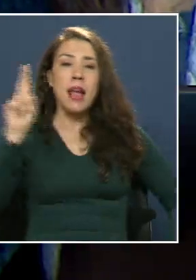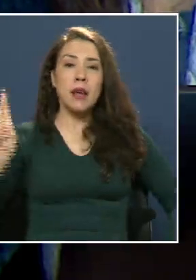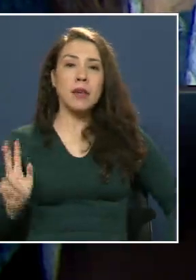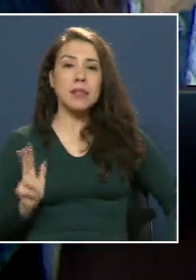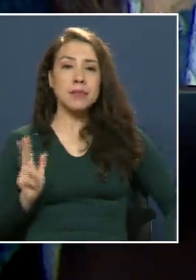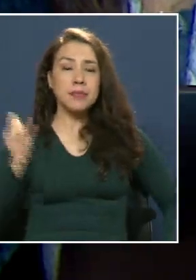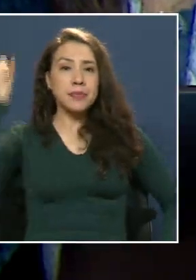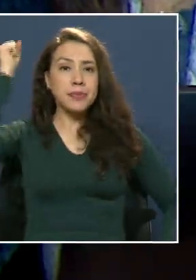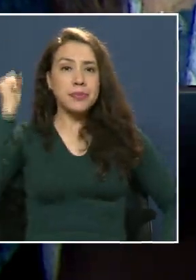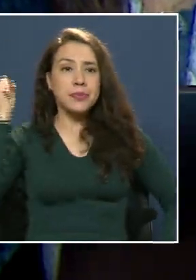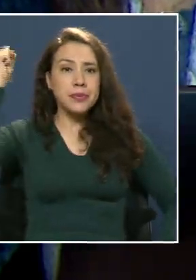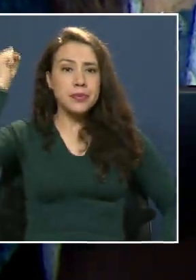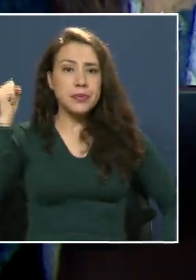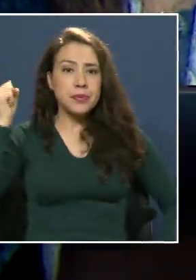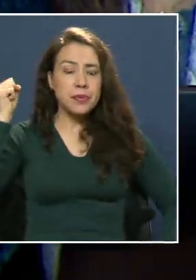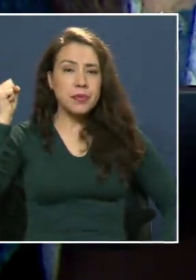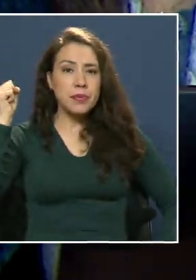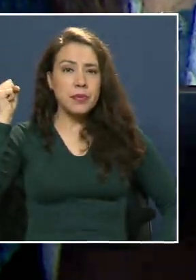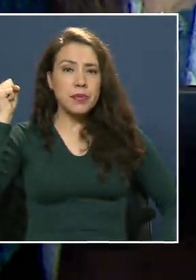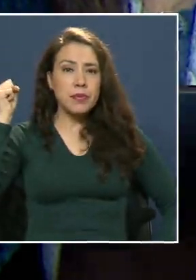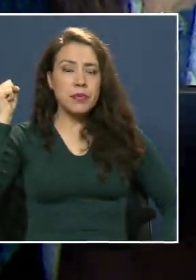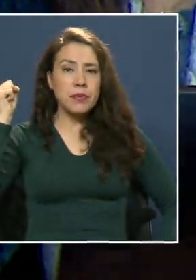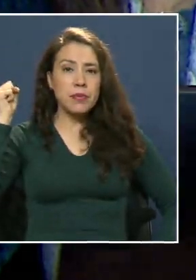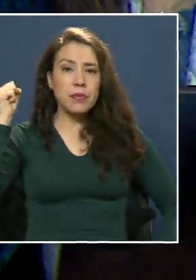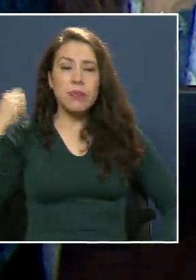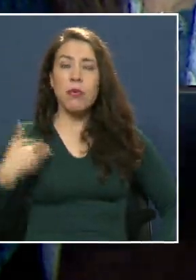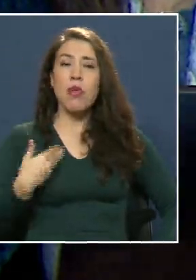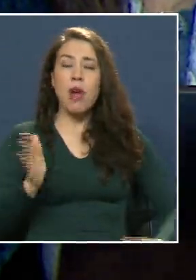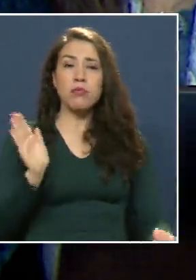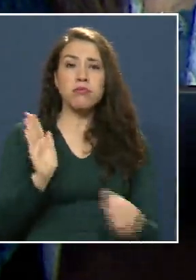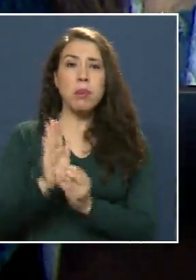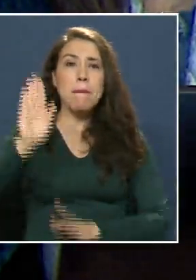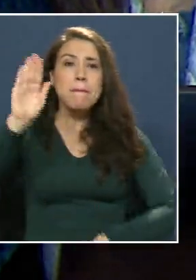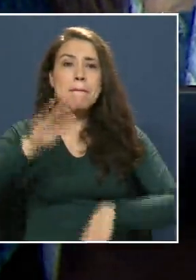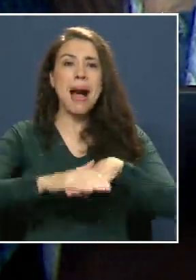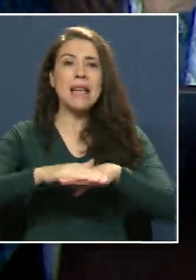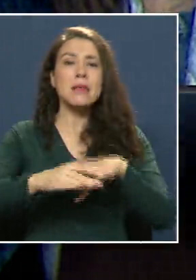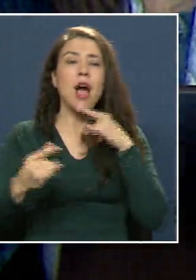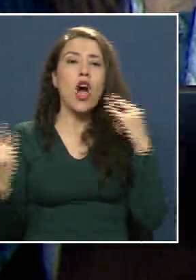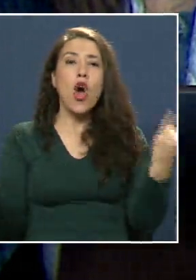señor Sebastián Piñera, por conferir la suma urgencia a este proyecto.